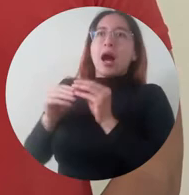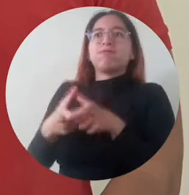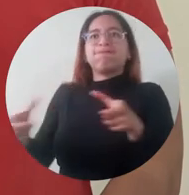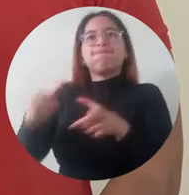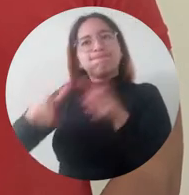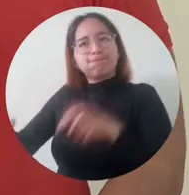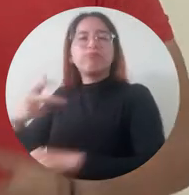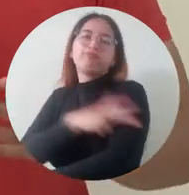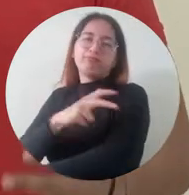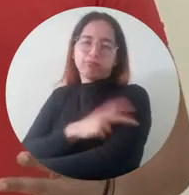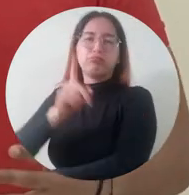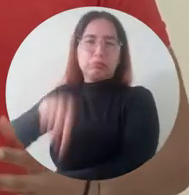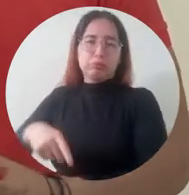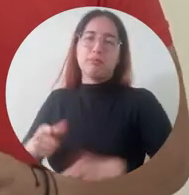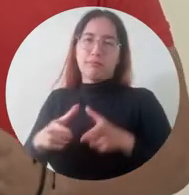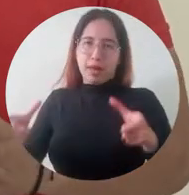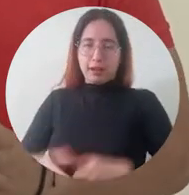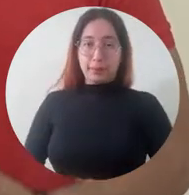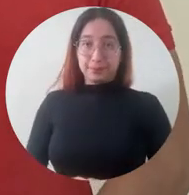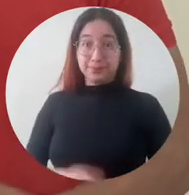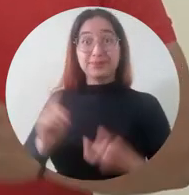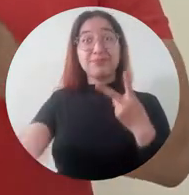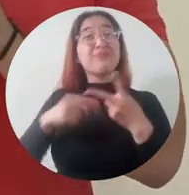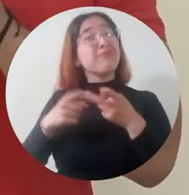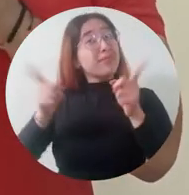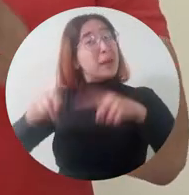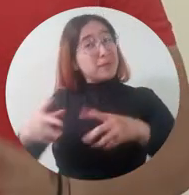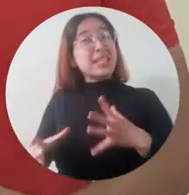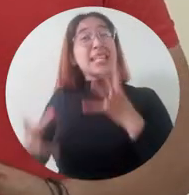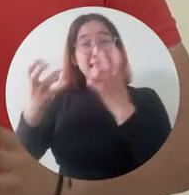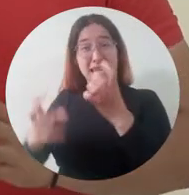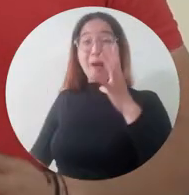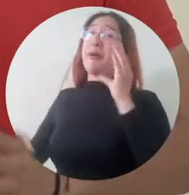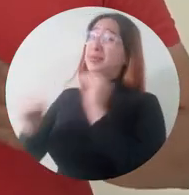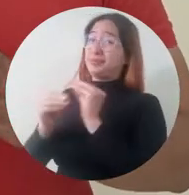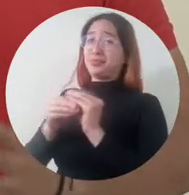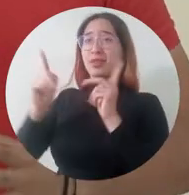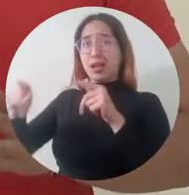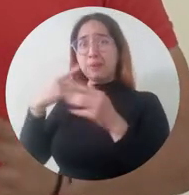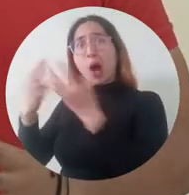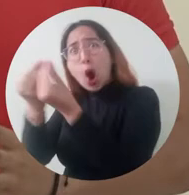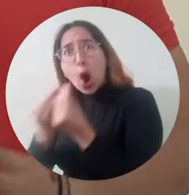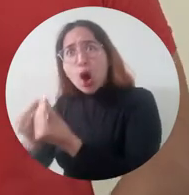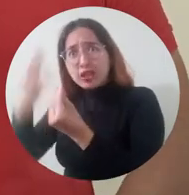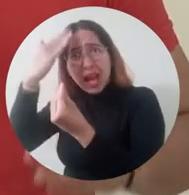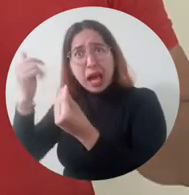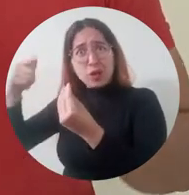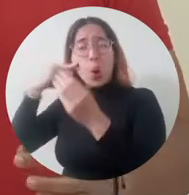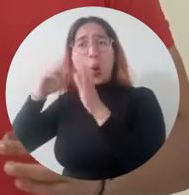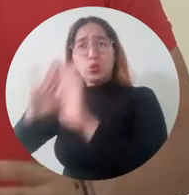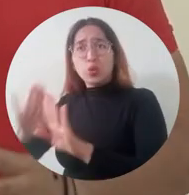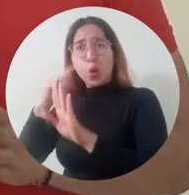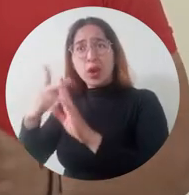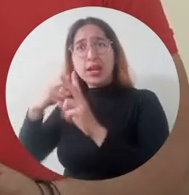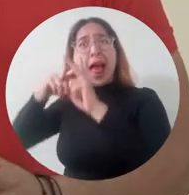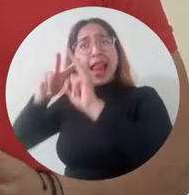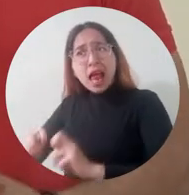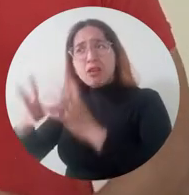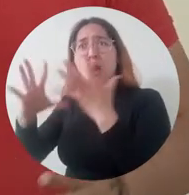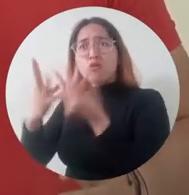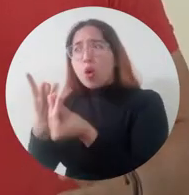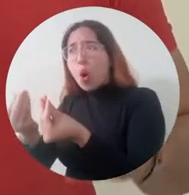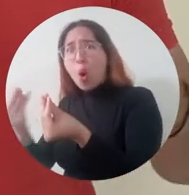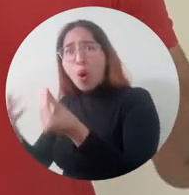ayuda académica. Asimismo, queremos hacer una reforma desde el Consejo Académico a los seminarios de